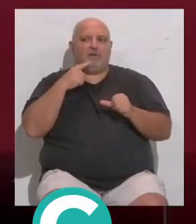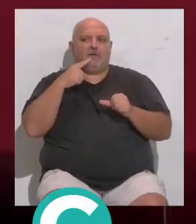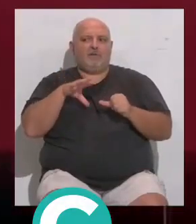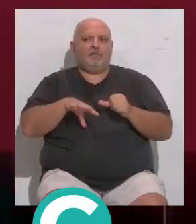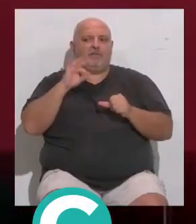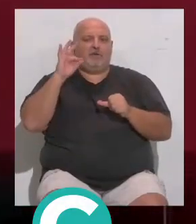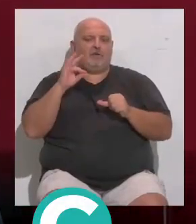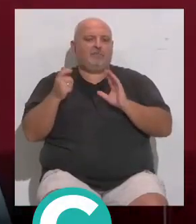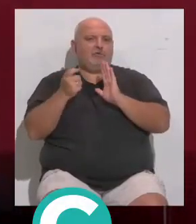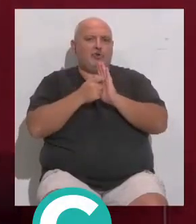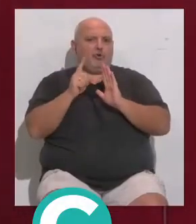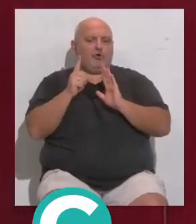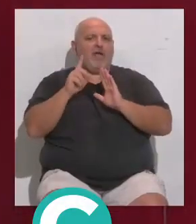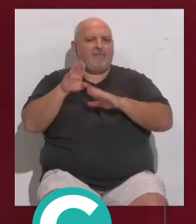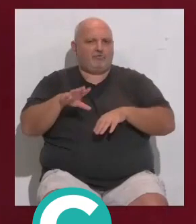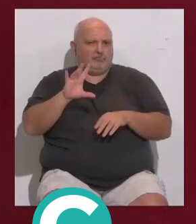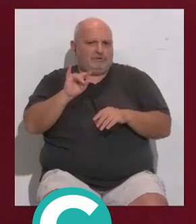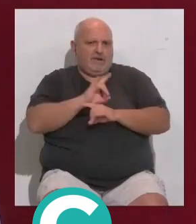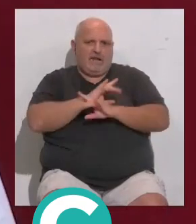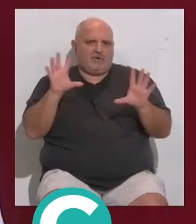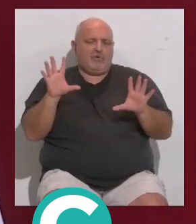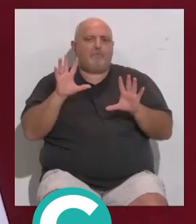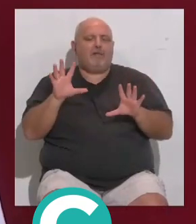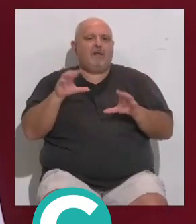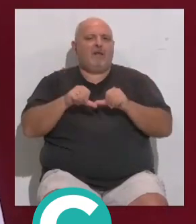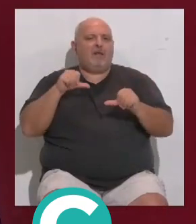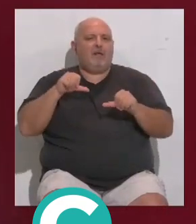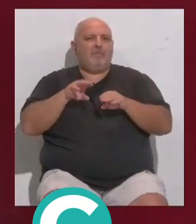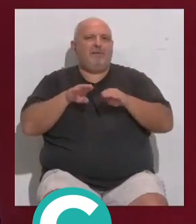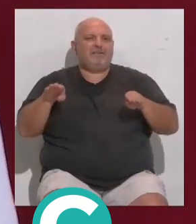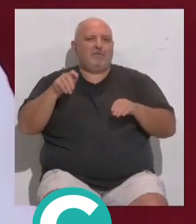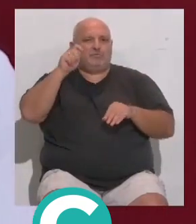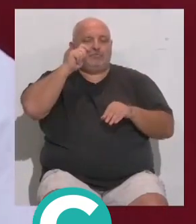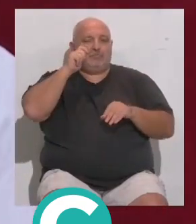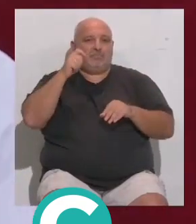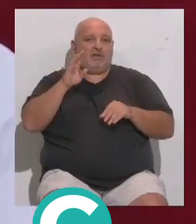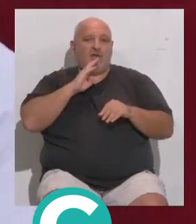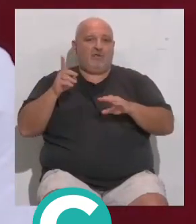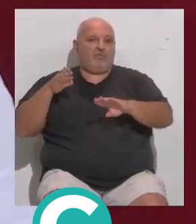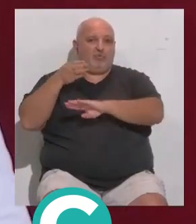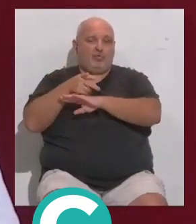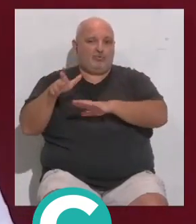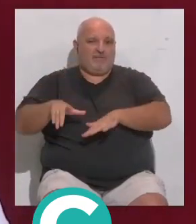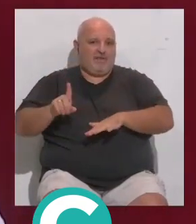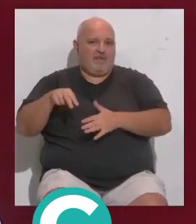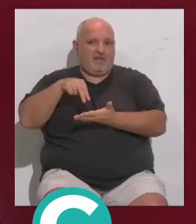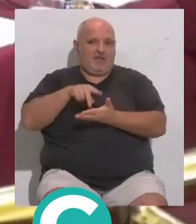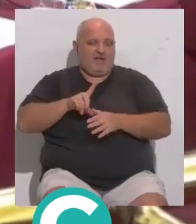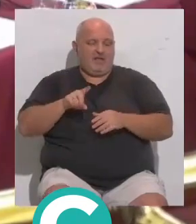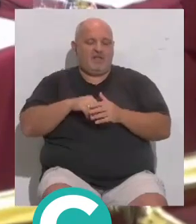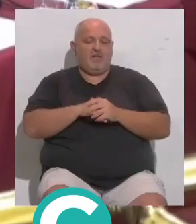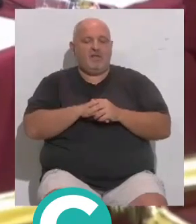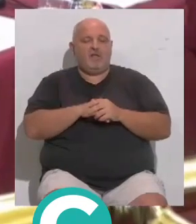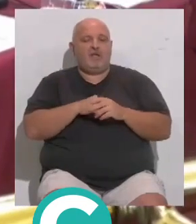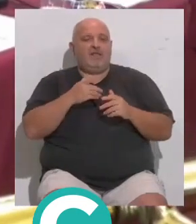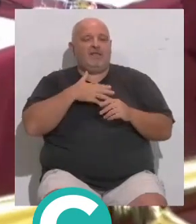decidido poner la tasa, que estamos a favor, totalmente a favor, pero lo dijimos en la mesa de turismo a la que usted no asistió y usted estaba invitado.